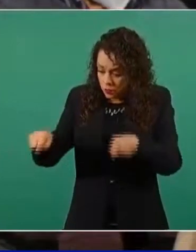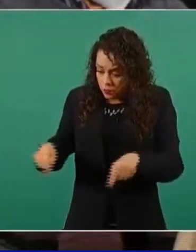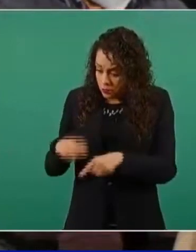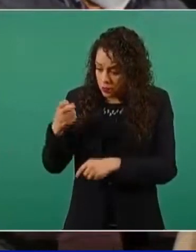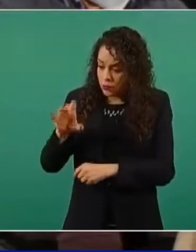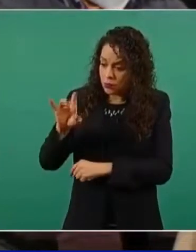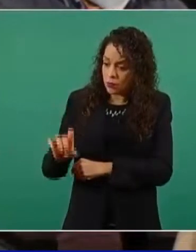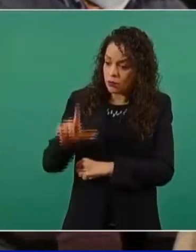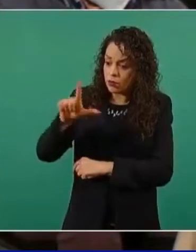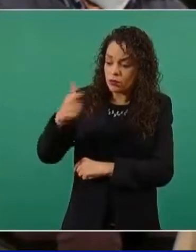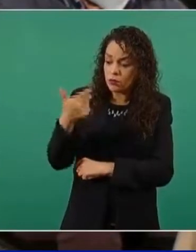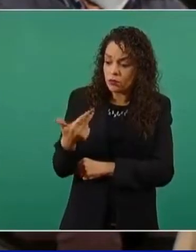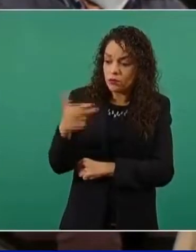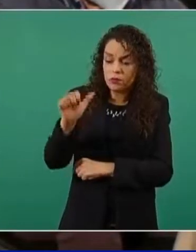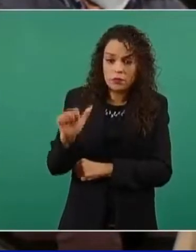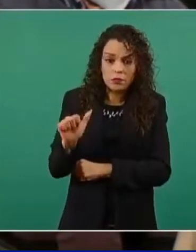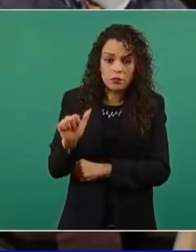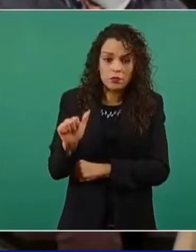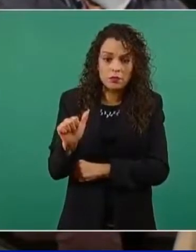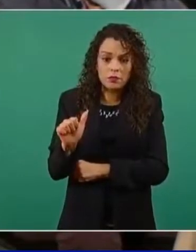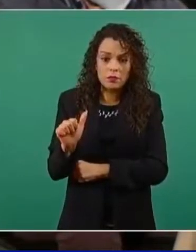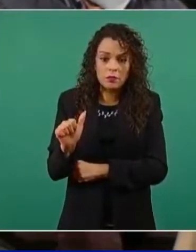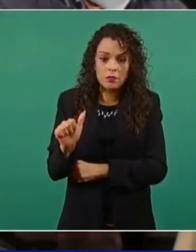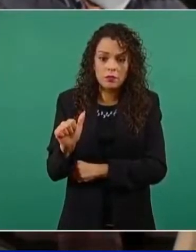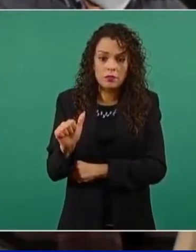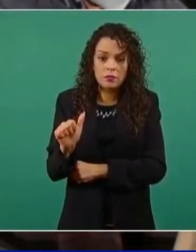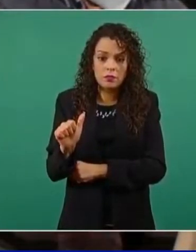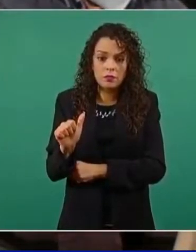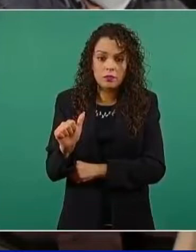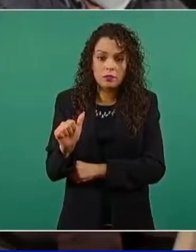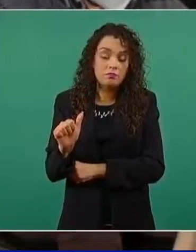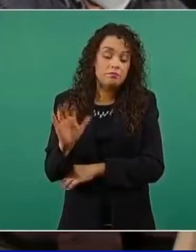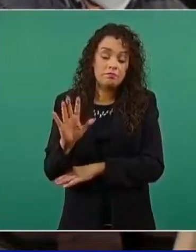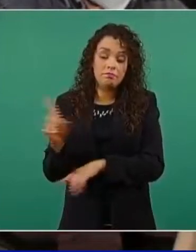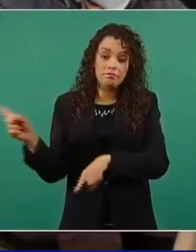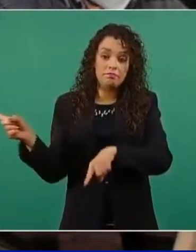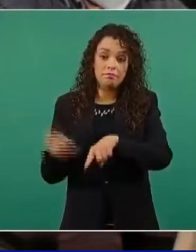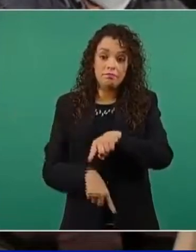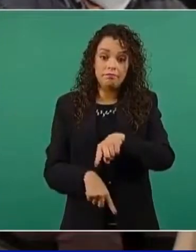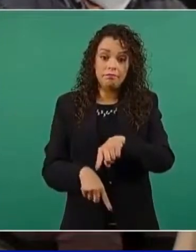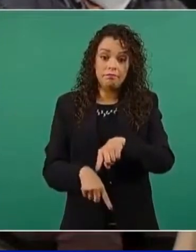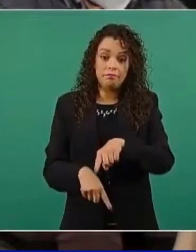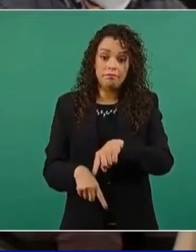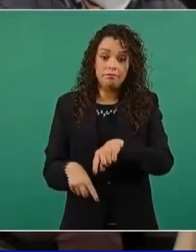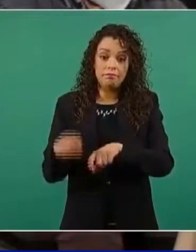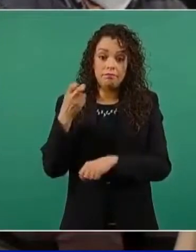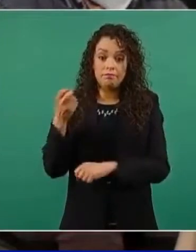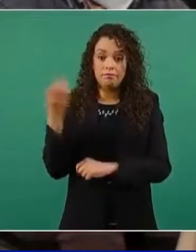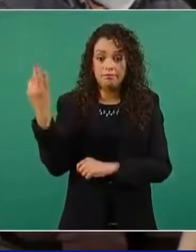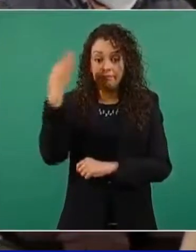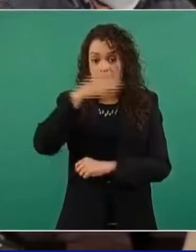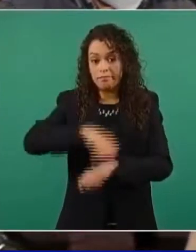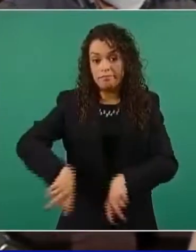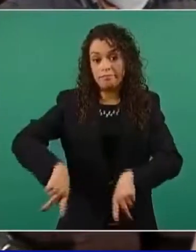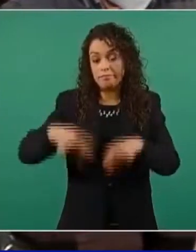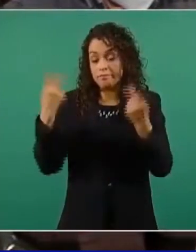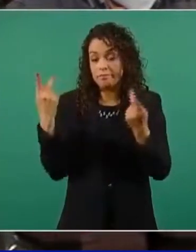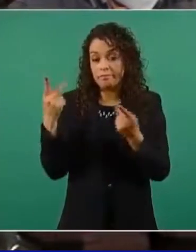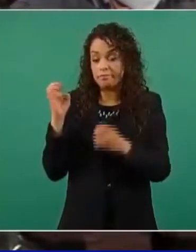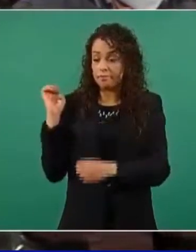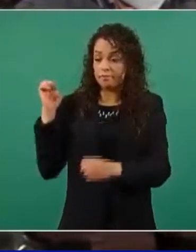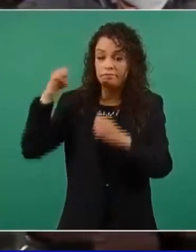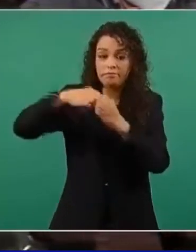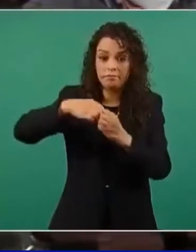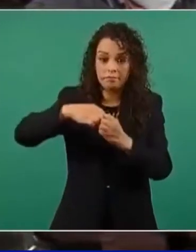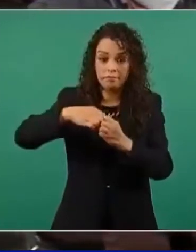de 37 hectáreas y que le fue pues literalmente despojado con una venta fraudulenta. El asunto,